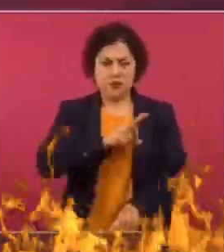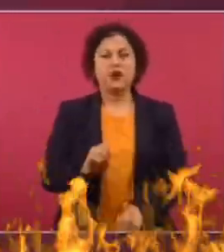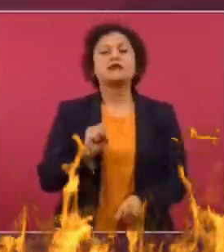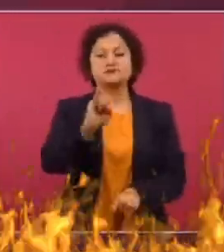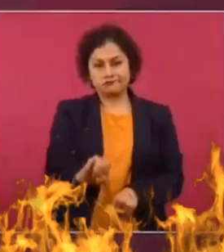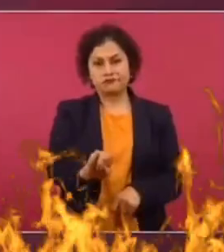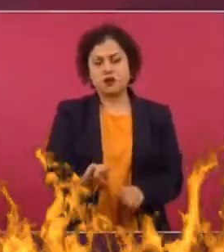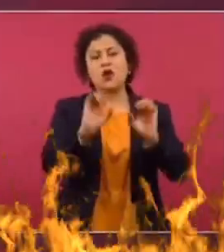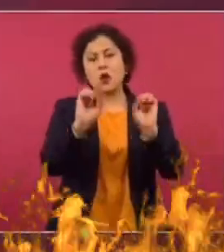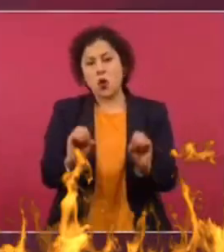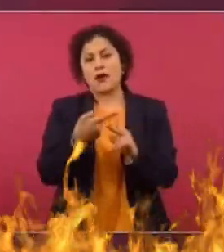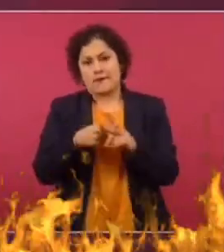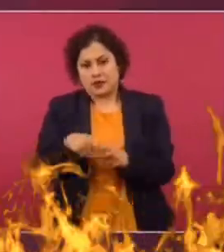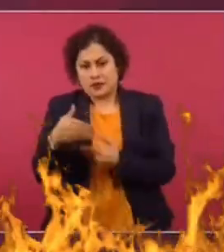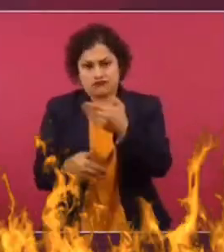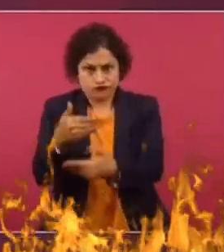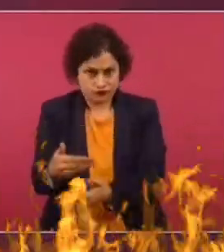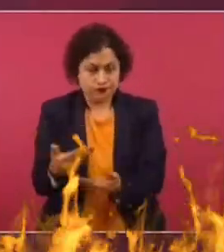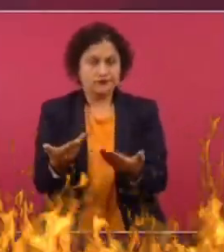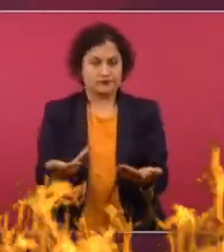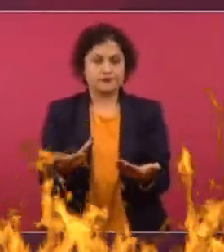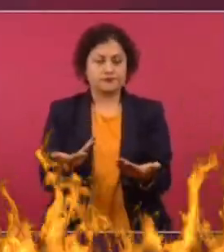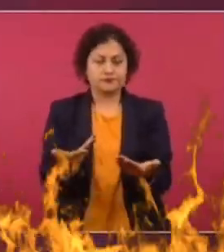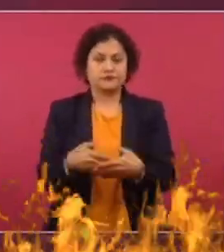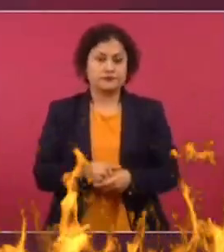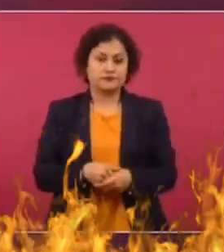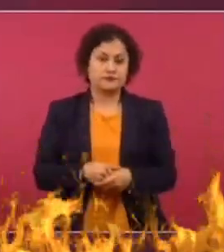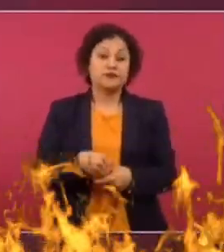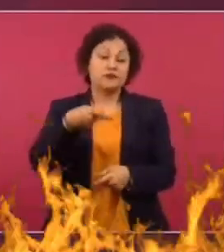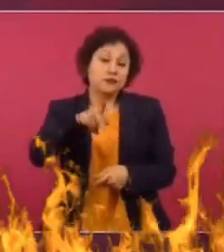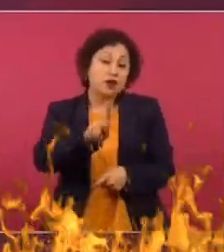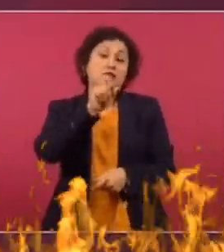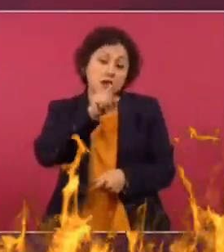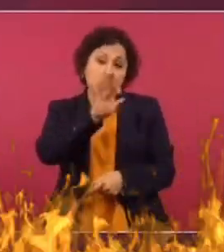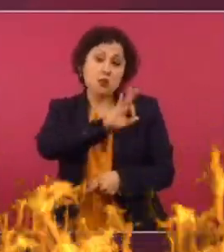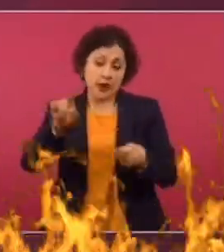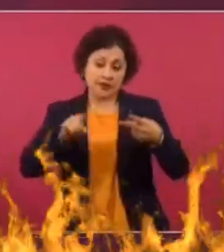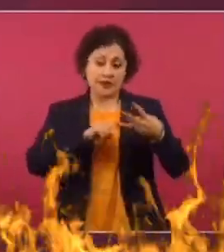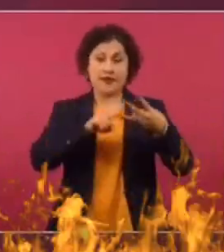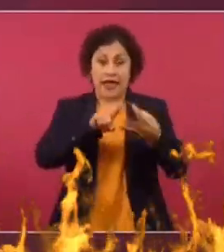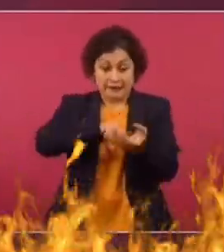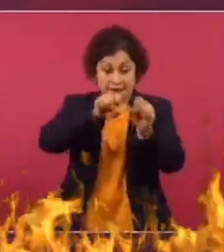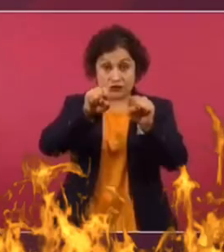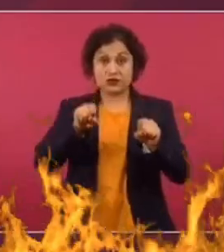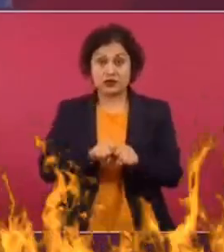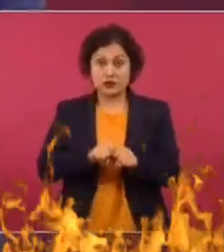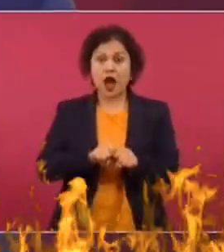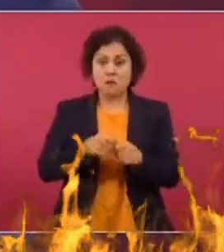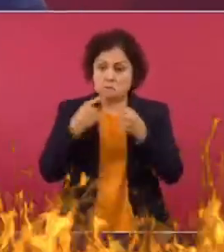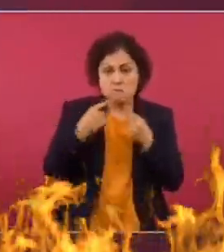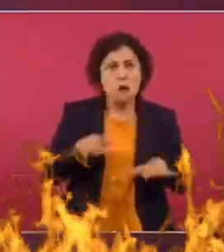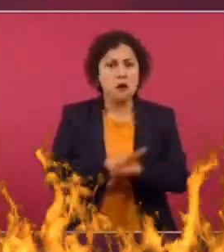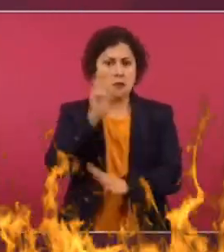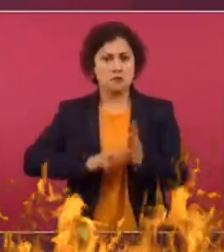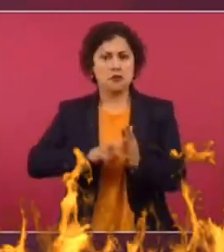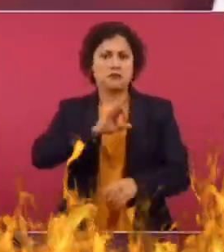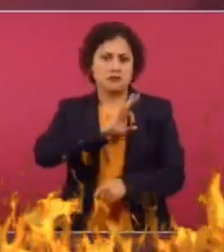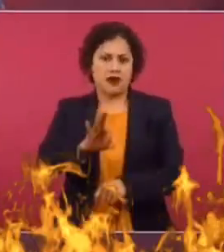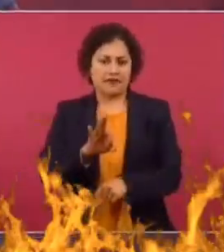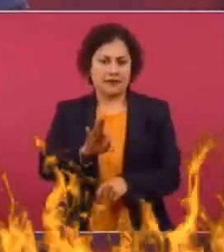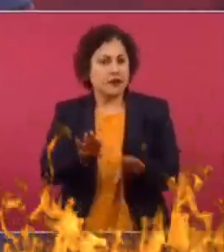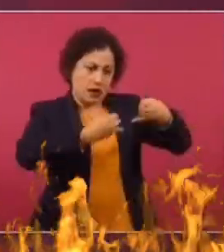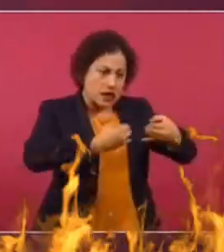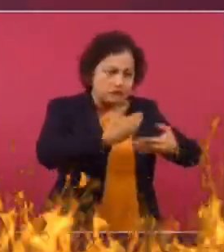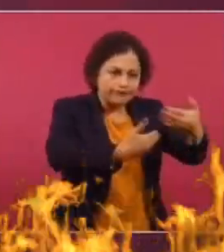o iniciar un proceso, si es que no lo llevan a cabo al interior del Poder Judicial, que podrían hacerlo ellos mismos. Para eso es la